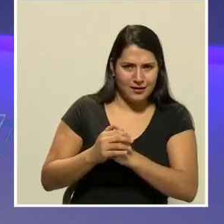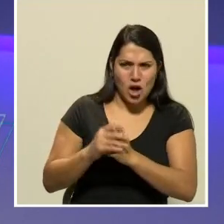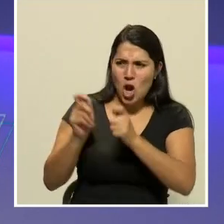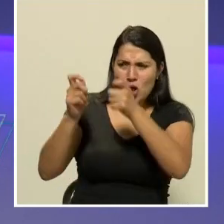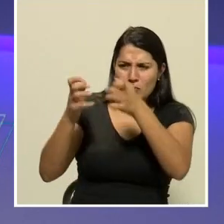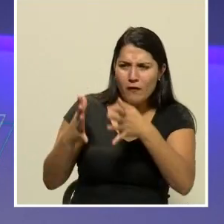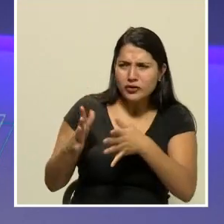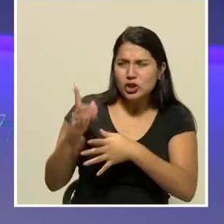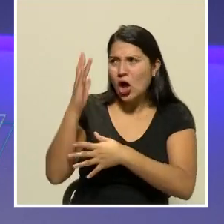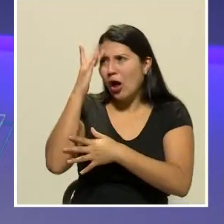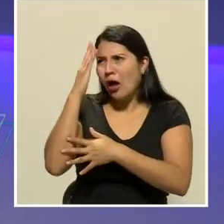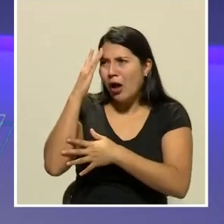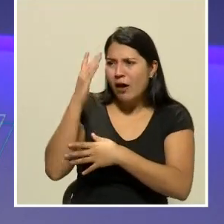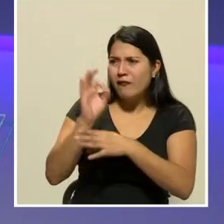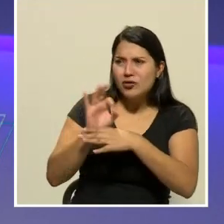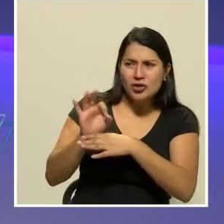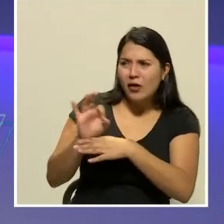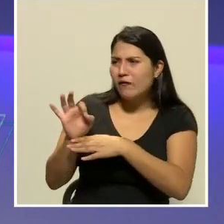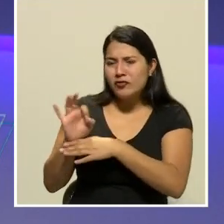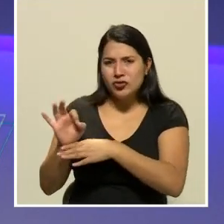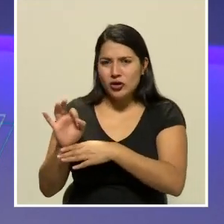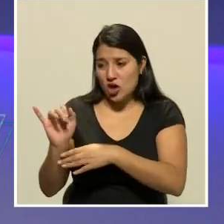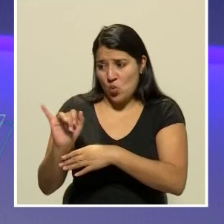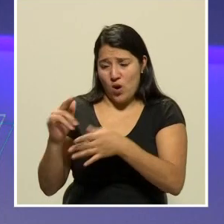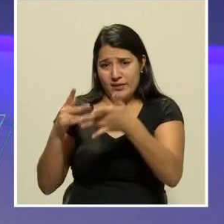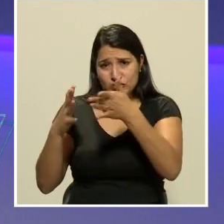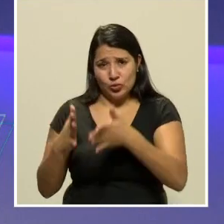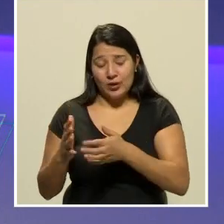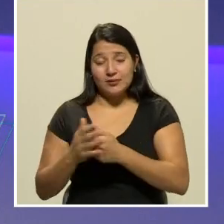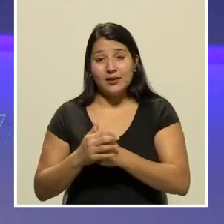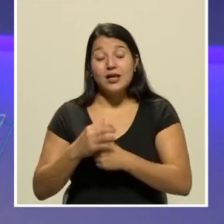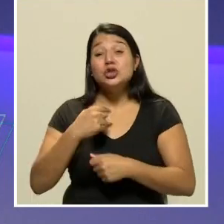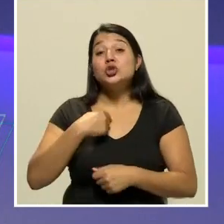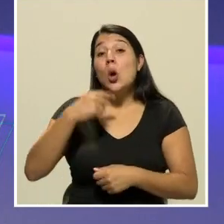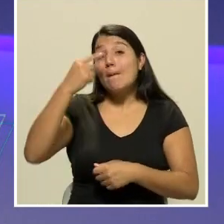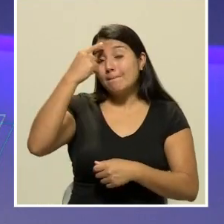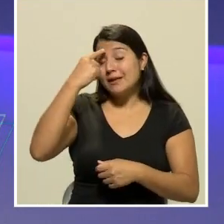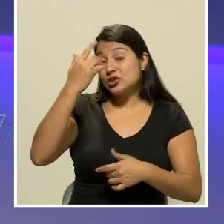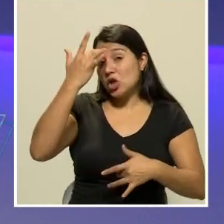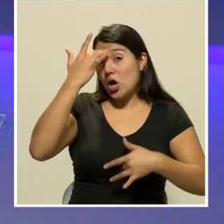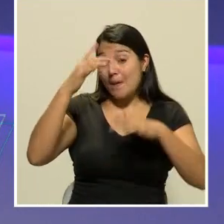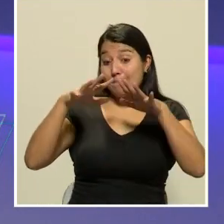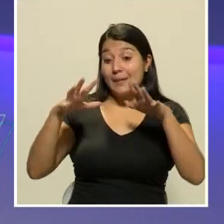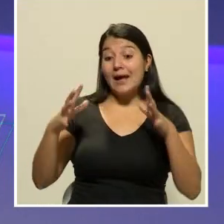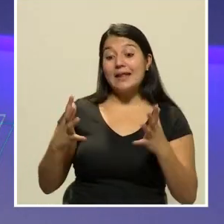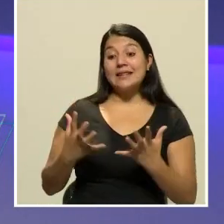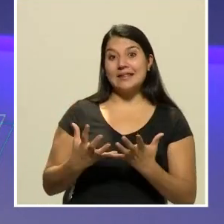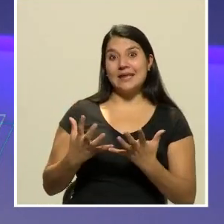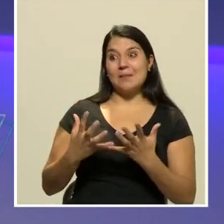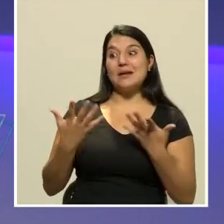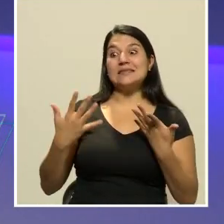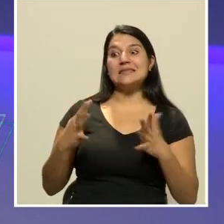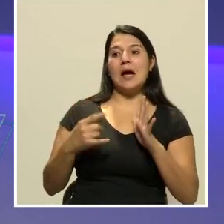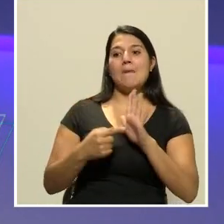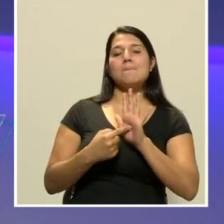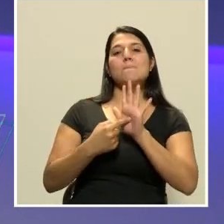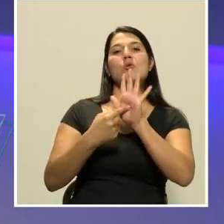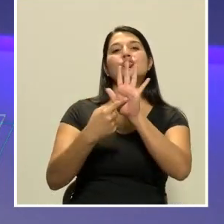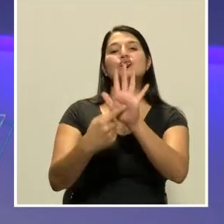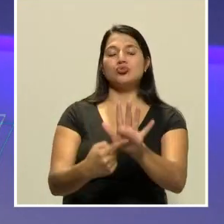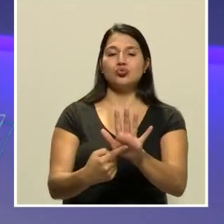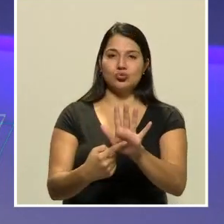preocupando de estas cosas. Ahora, ellos sí necesitan, y yo sí diría que la pandemia también nos ha evidenciado una necesidad